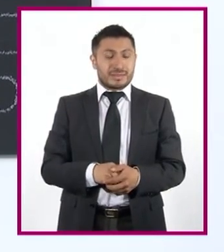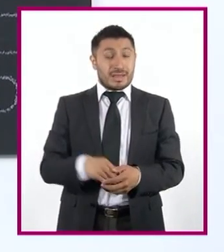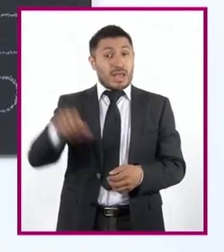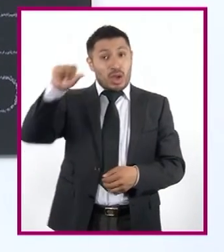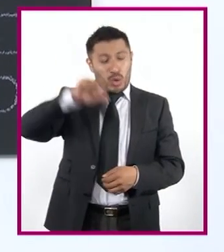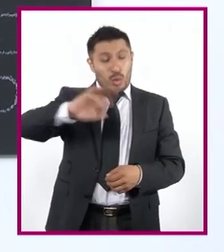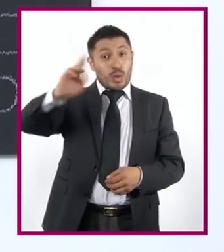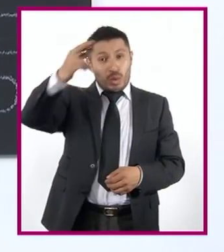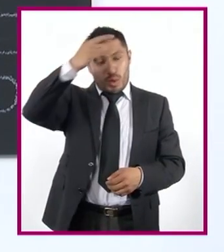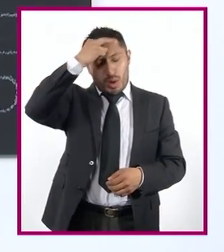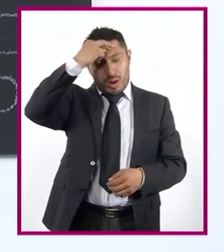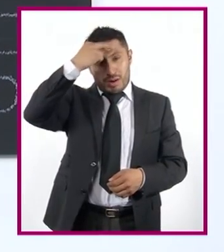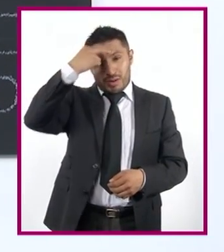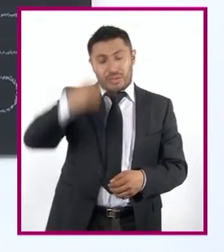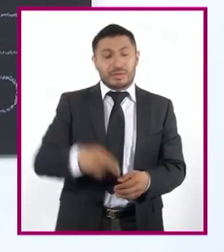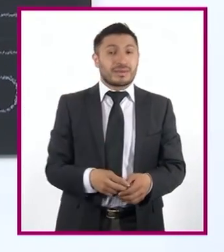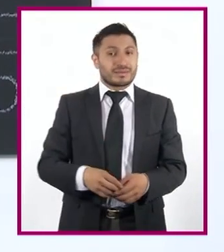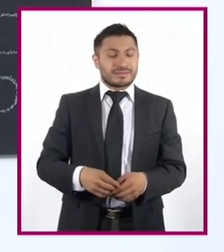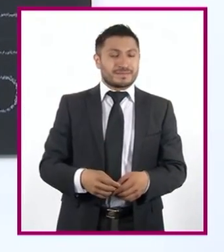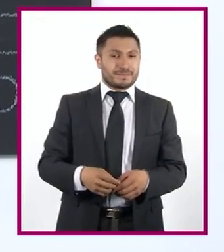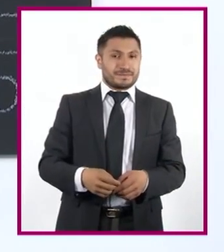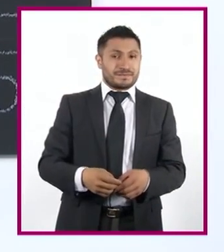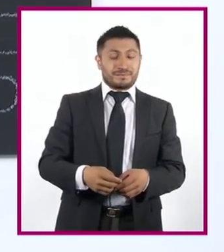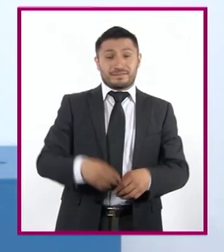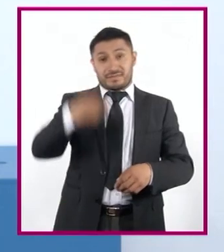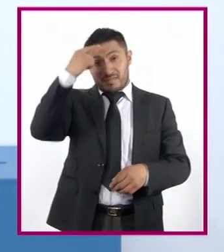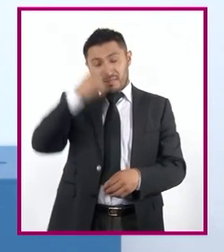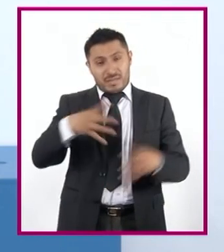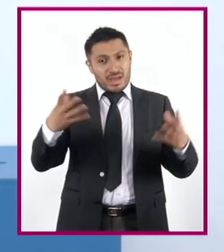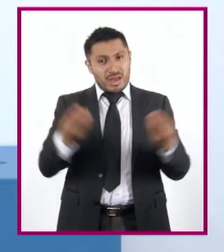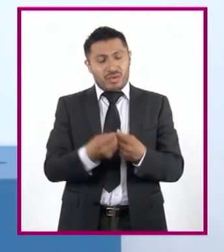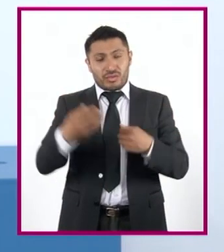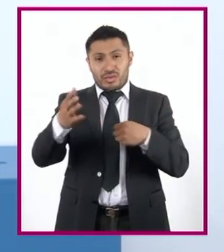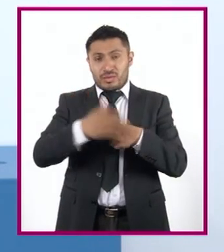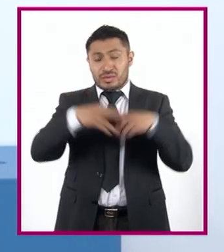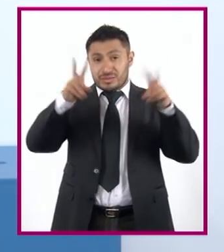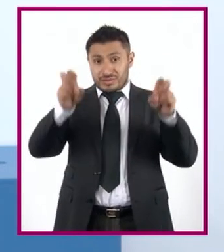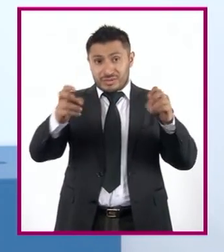hoy, para complementarlo con el siguiente tema.